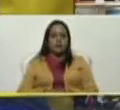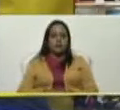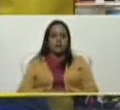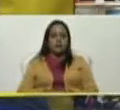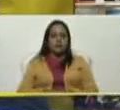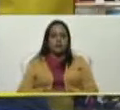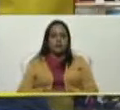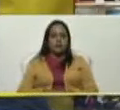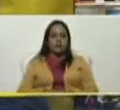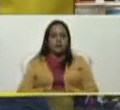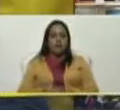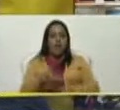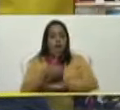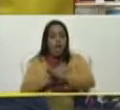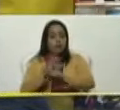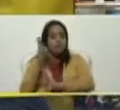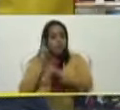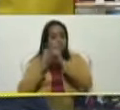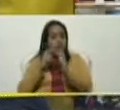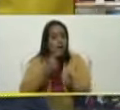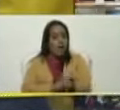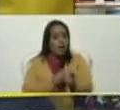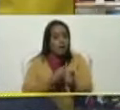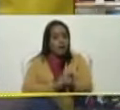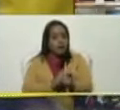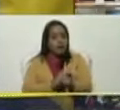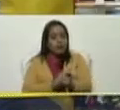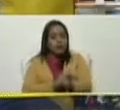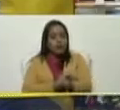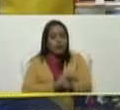al hermano Jorge Arreaza, que hacía lectura